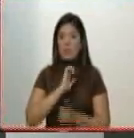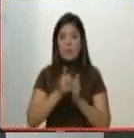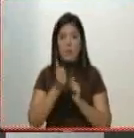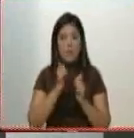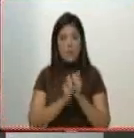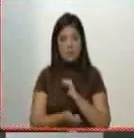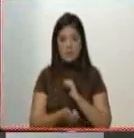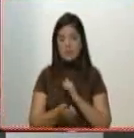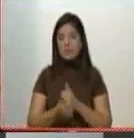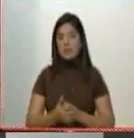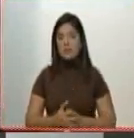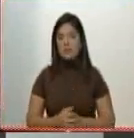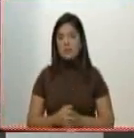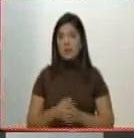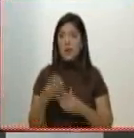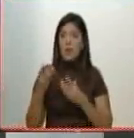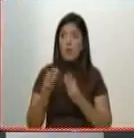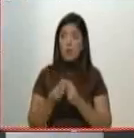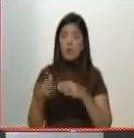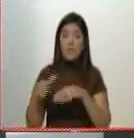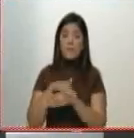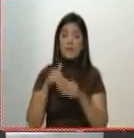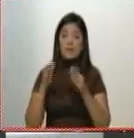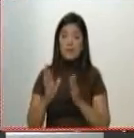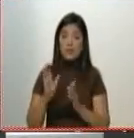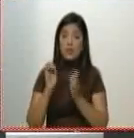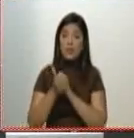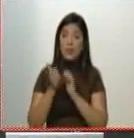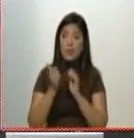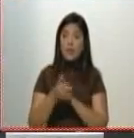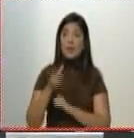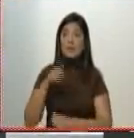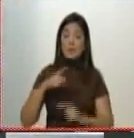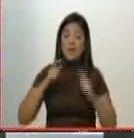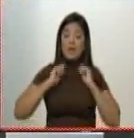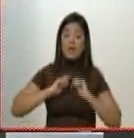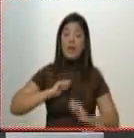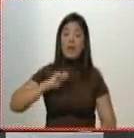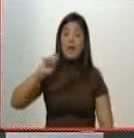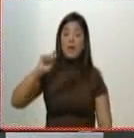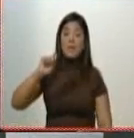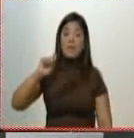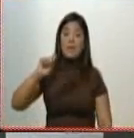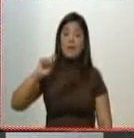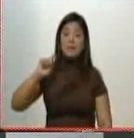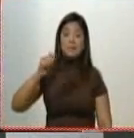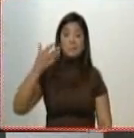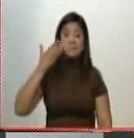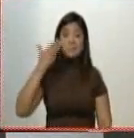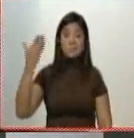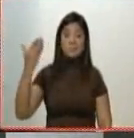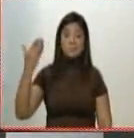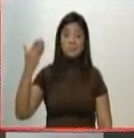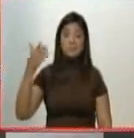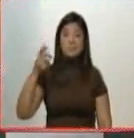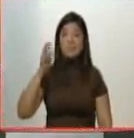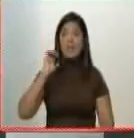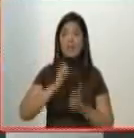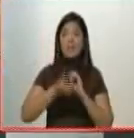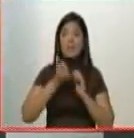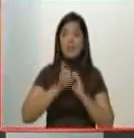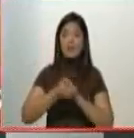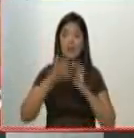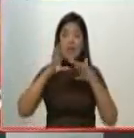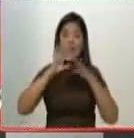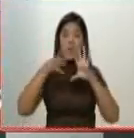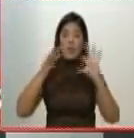nuestros atletas. Aquí estoy con Pedro Infante y además estoy con la medalla de oro que han traído nuestros campeones